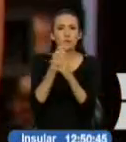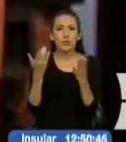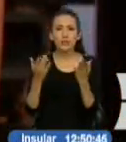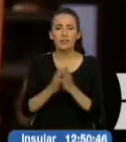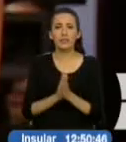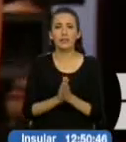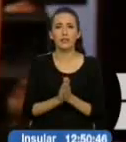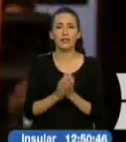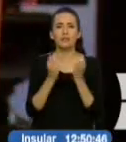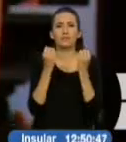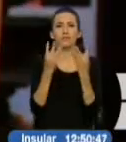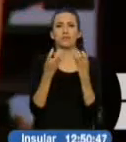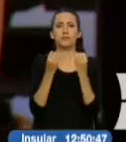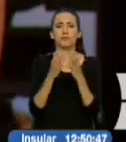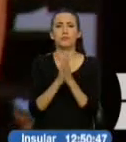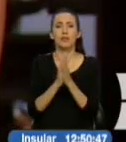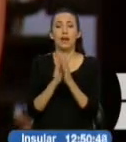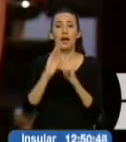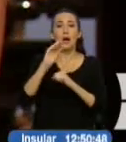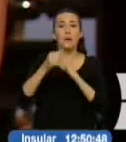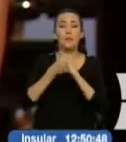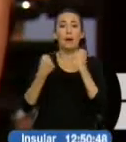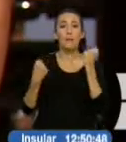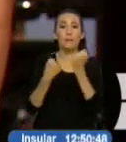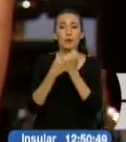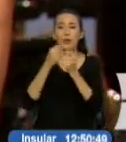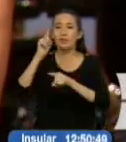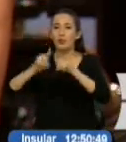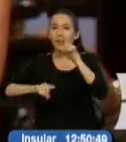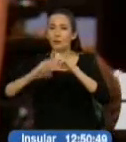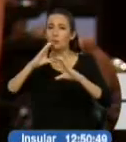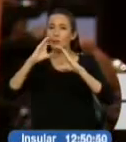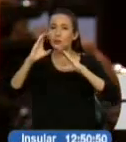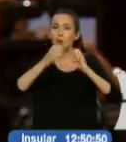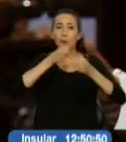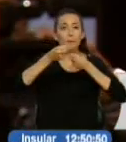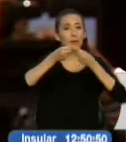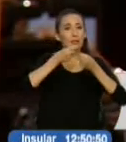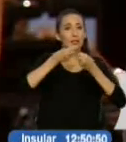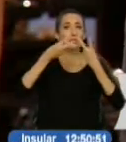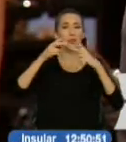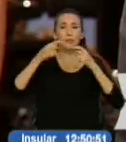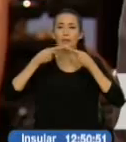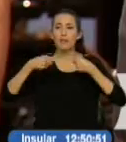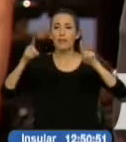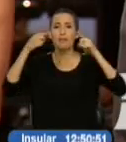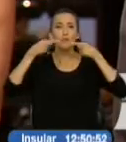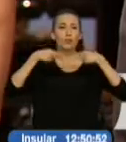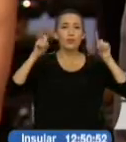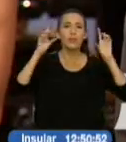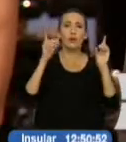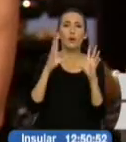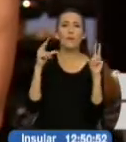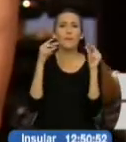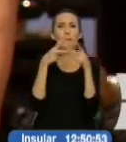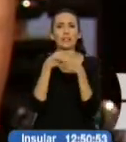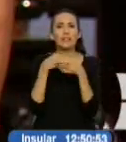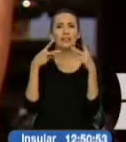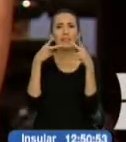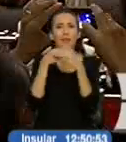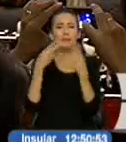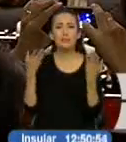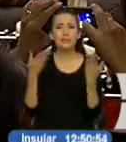contaron con ciertos medios de comunicación que difundieron y multiplicaron esas mentiras sin contrastación